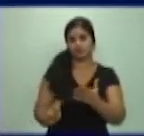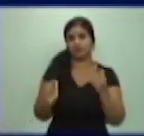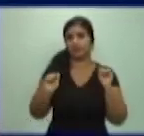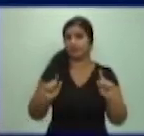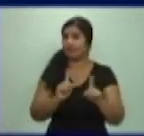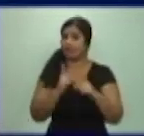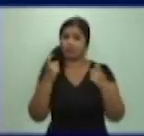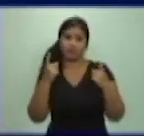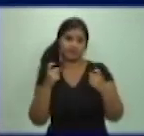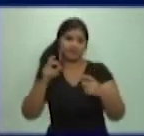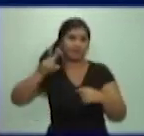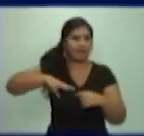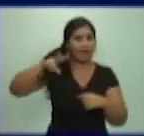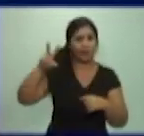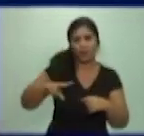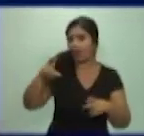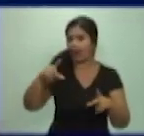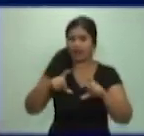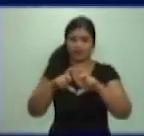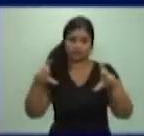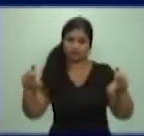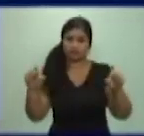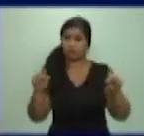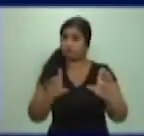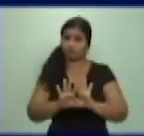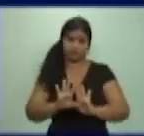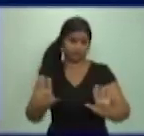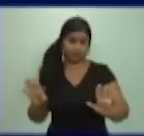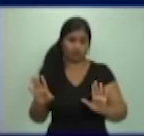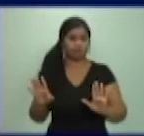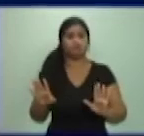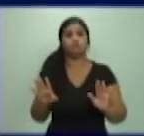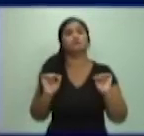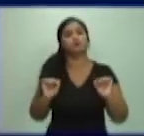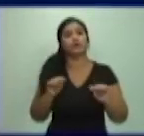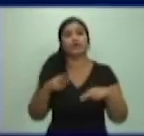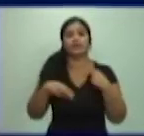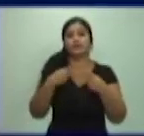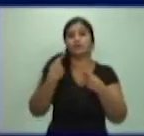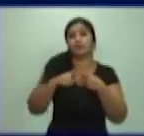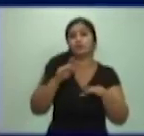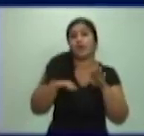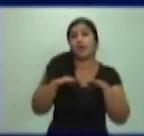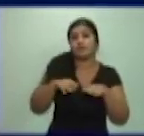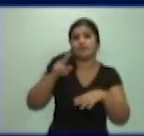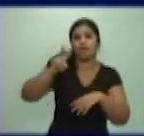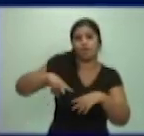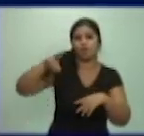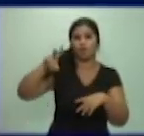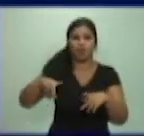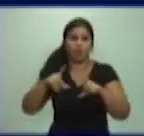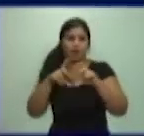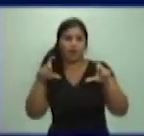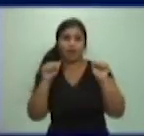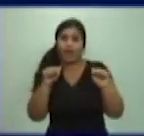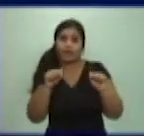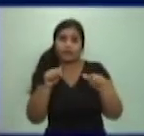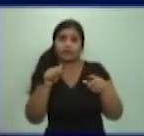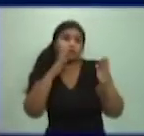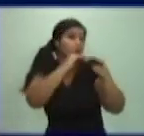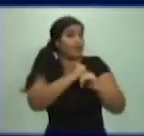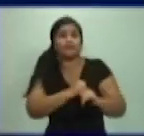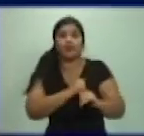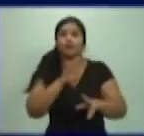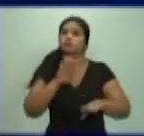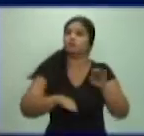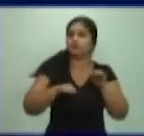texto, porque si se pone a buscar en el texto, como le ha pasado a algunos alumnos míos, profe, no lo encuentro. ¿Por qué? Por la rapidez, por